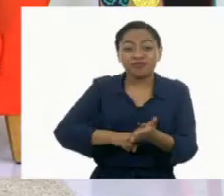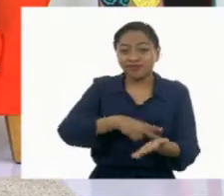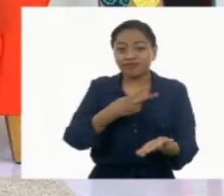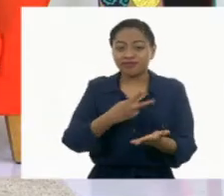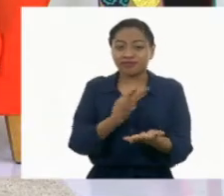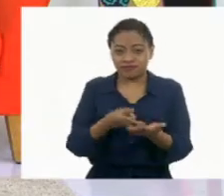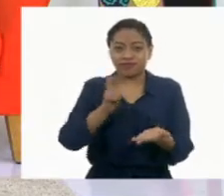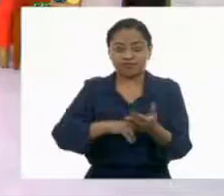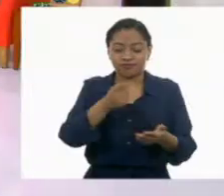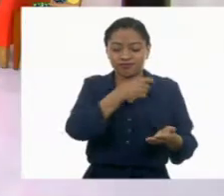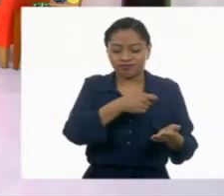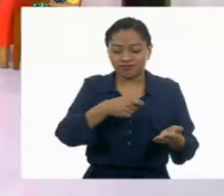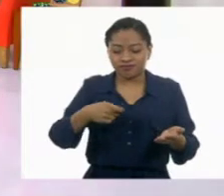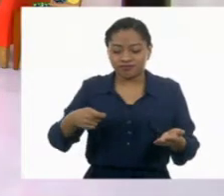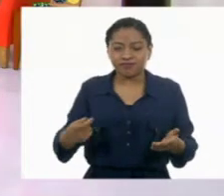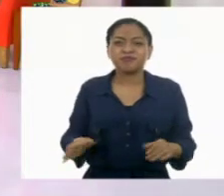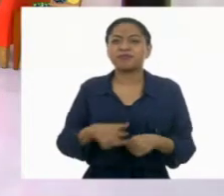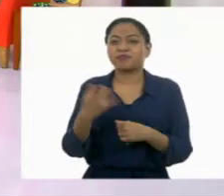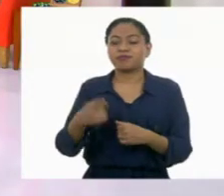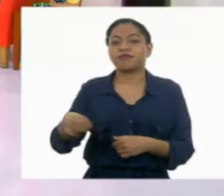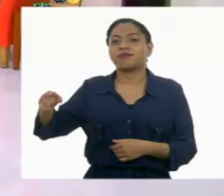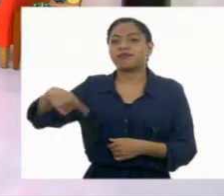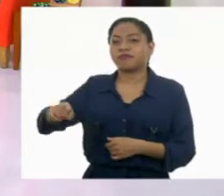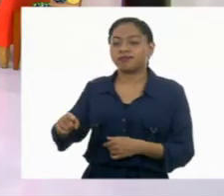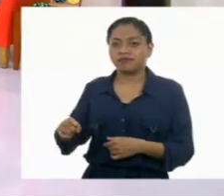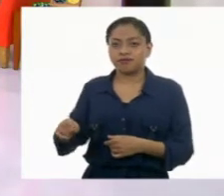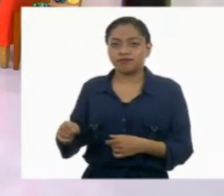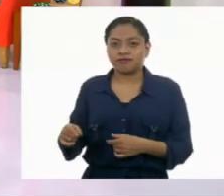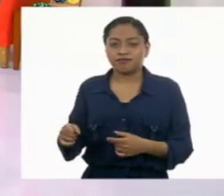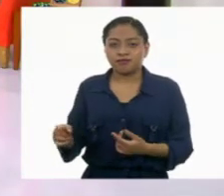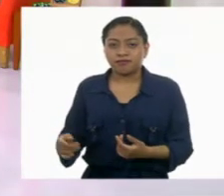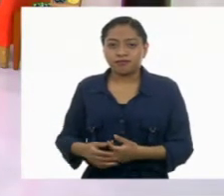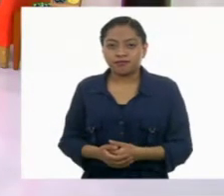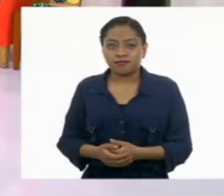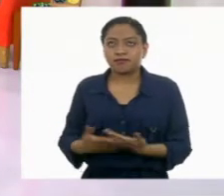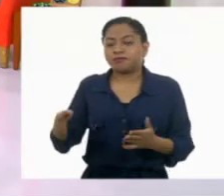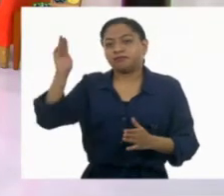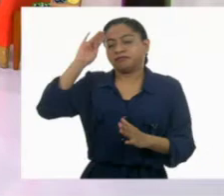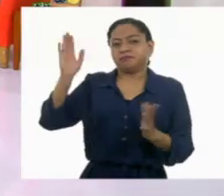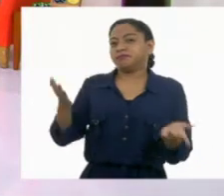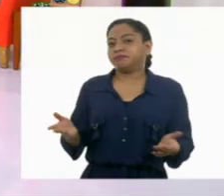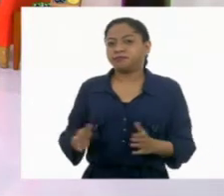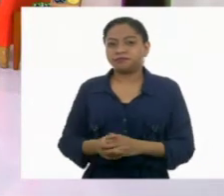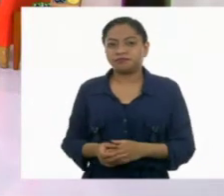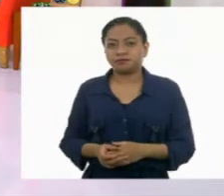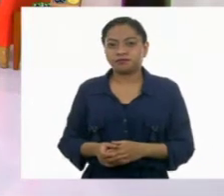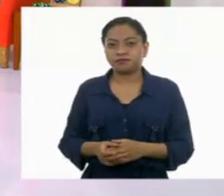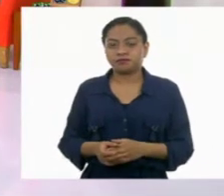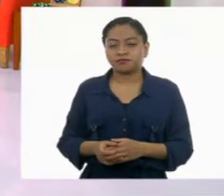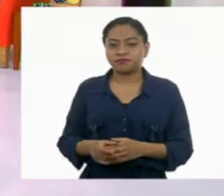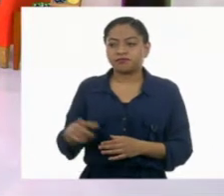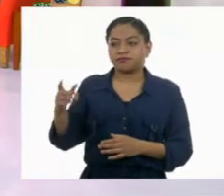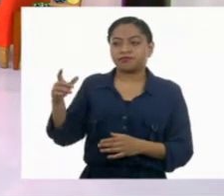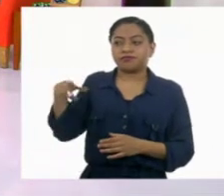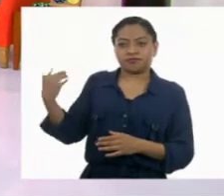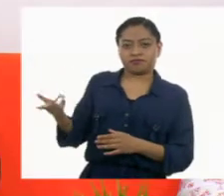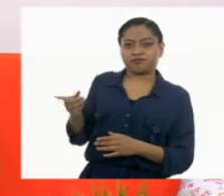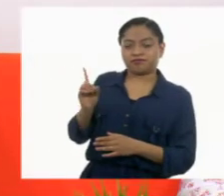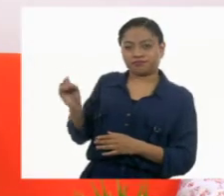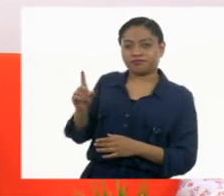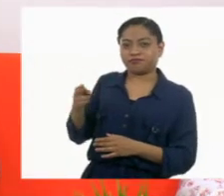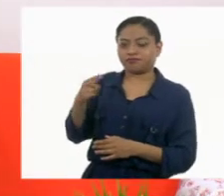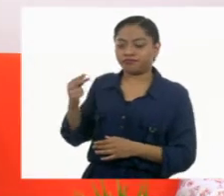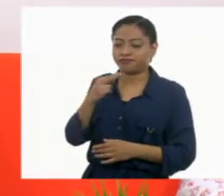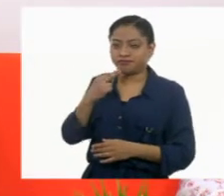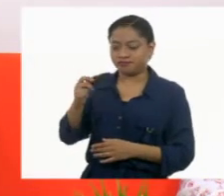porque les falla la técnica de que su dedo, vamos a pensar en escritores diestros, el dedo